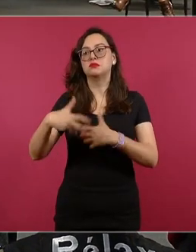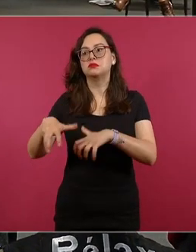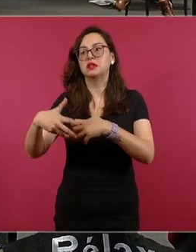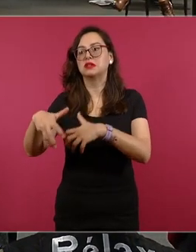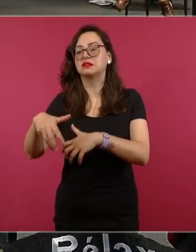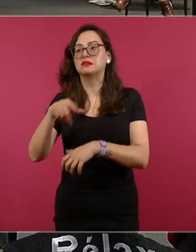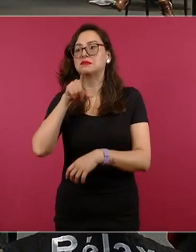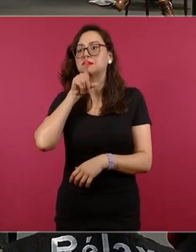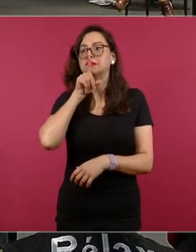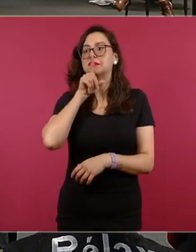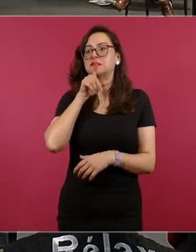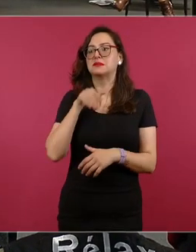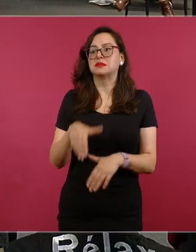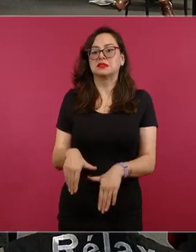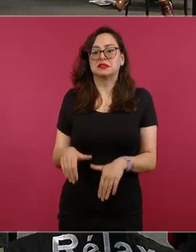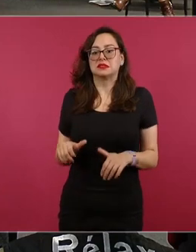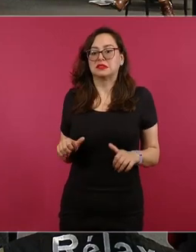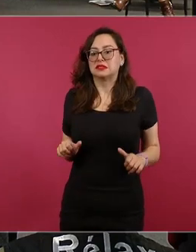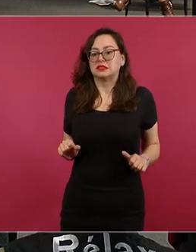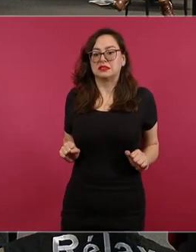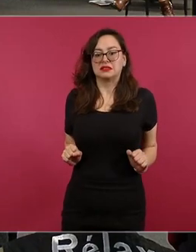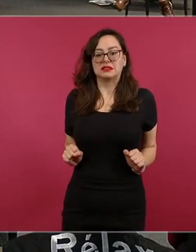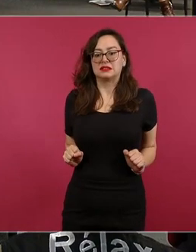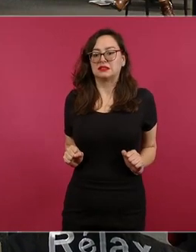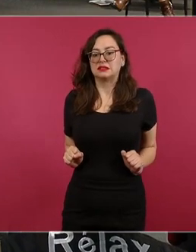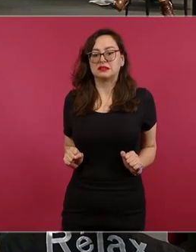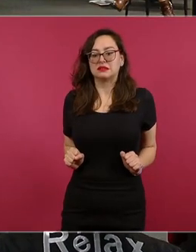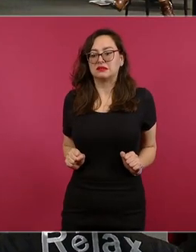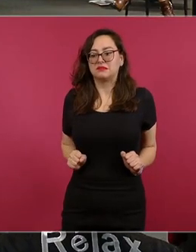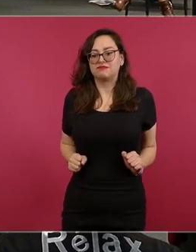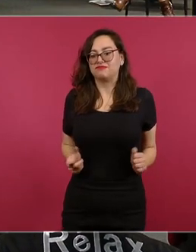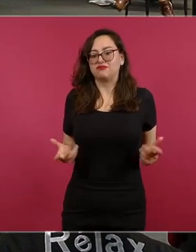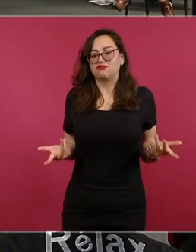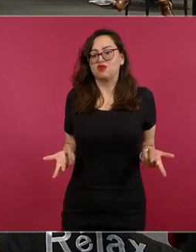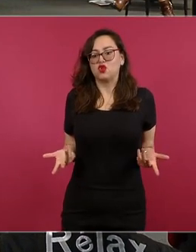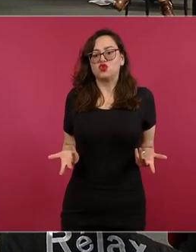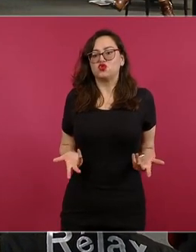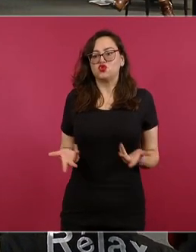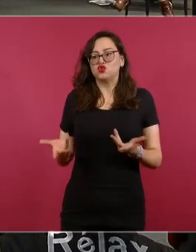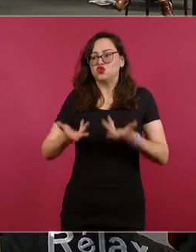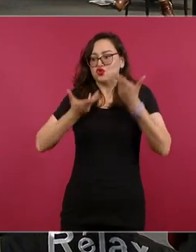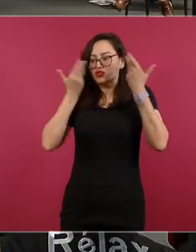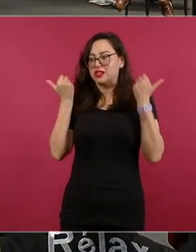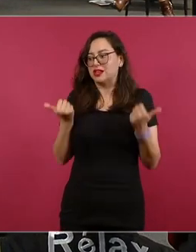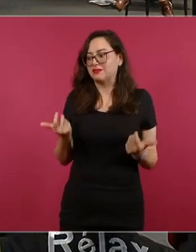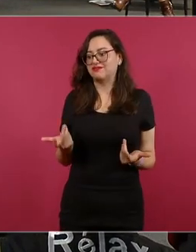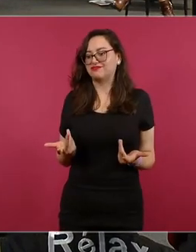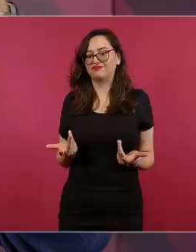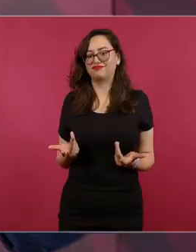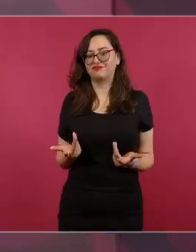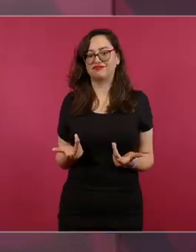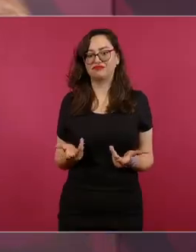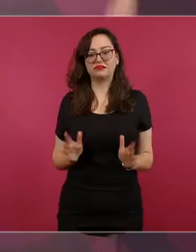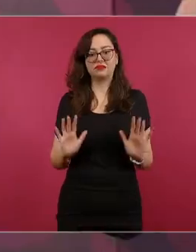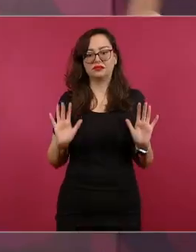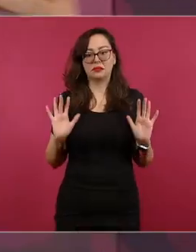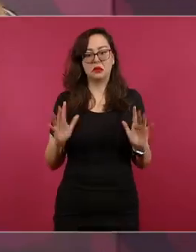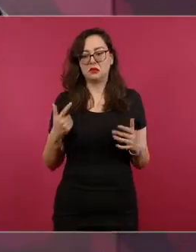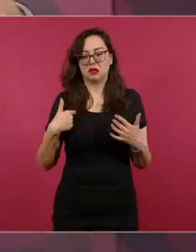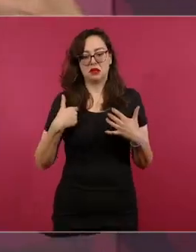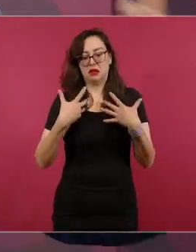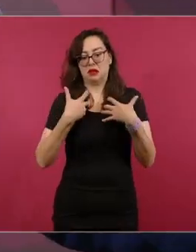Y se echó para atrás, pensó que ya había pasado